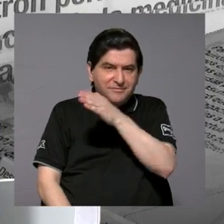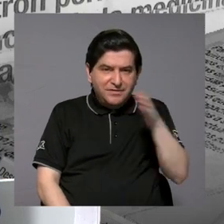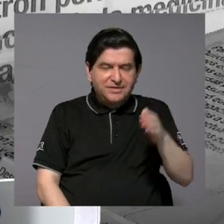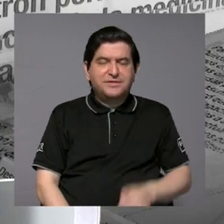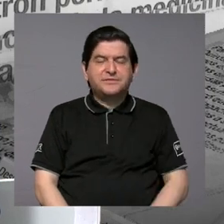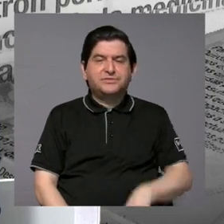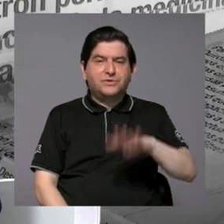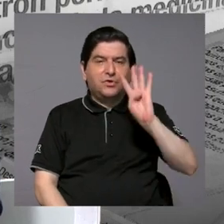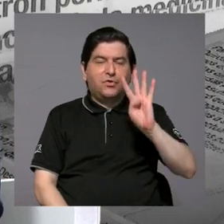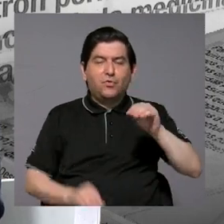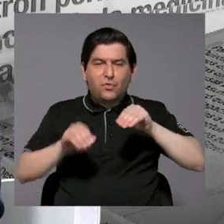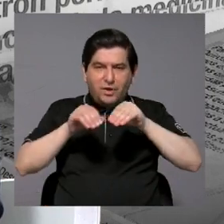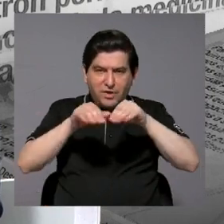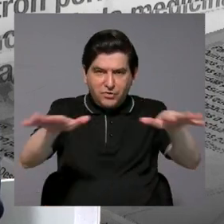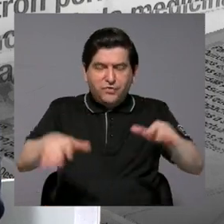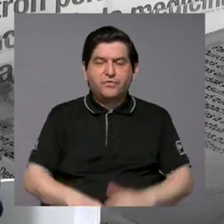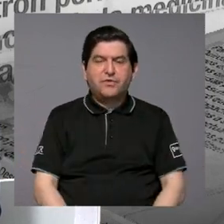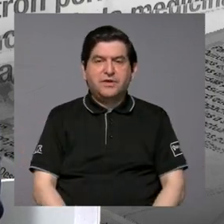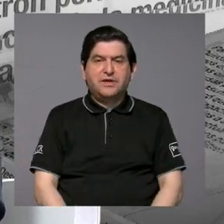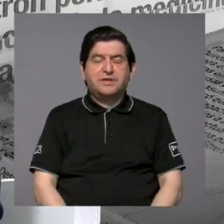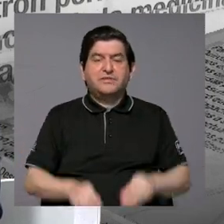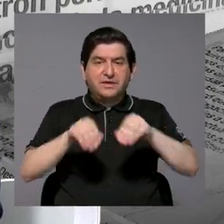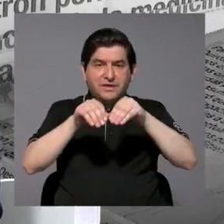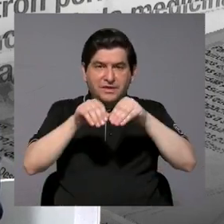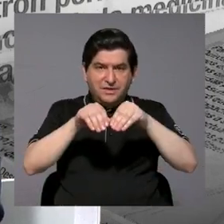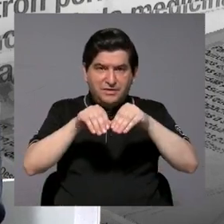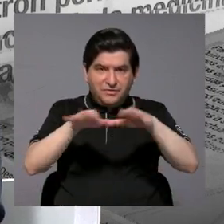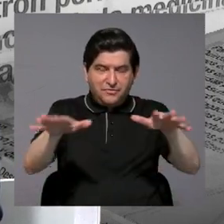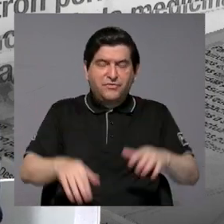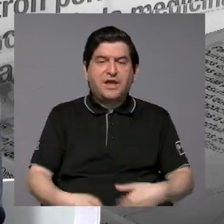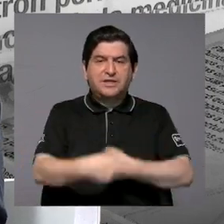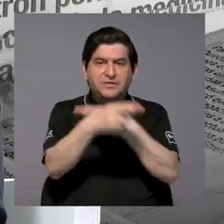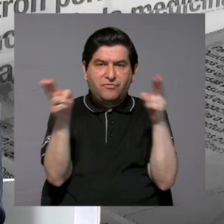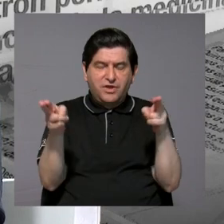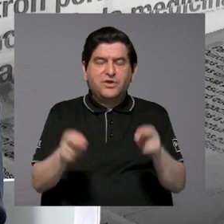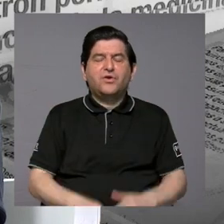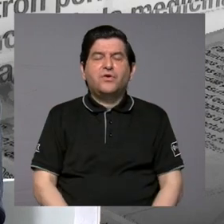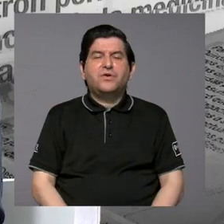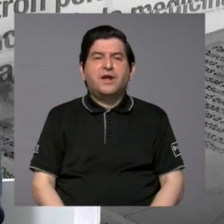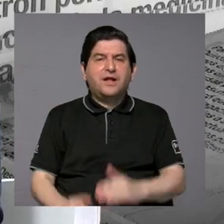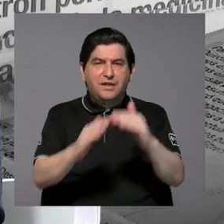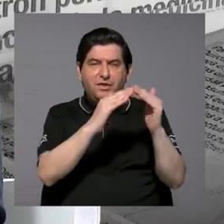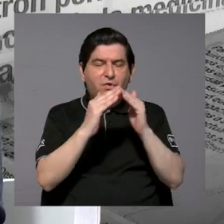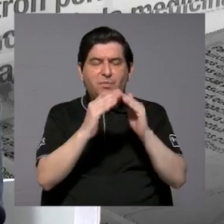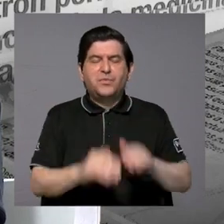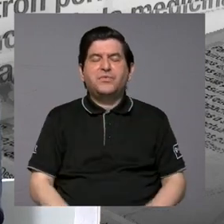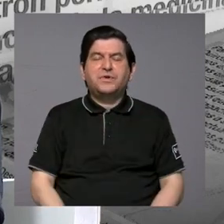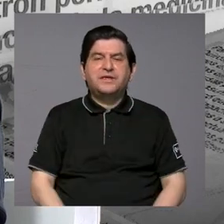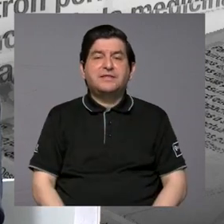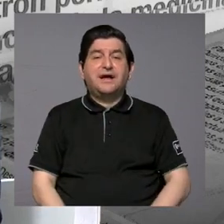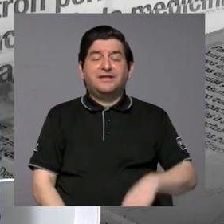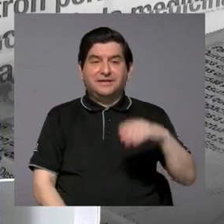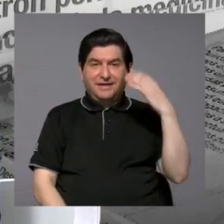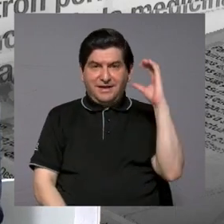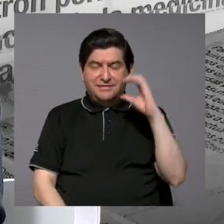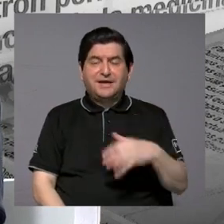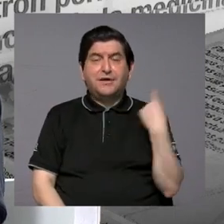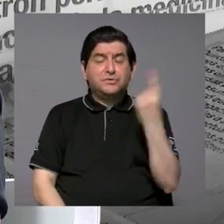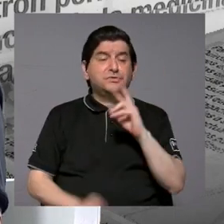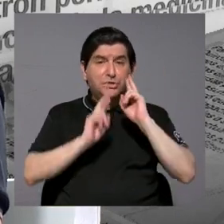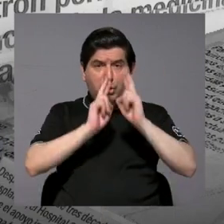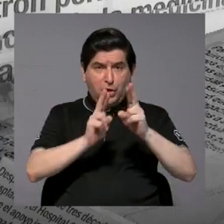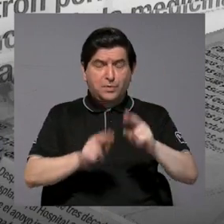las cuatro redes pertenezco a la red Regional de seguridad de Cartago orgullosa ente Cartago siempre ha respondido a estos